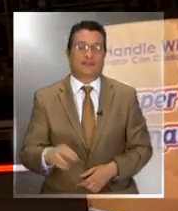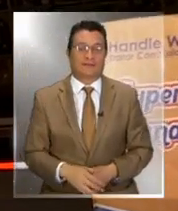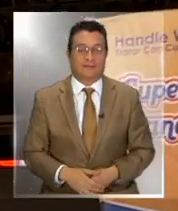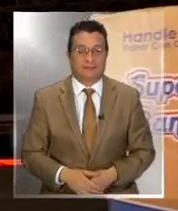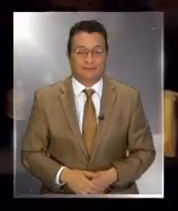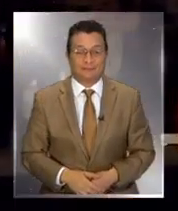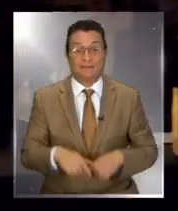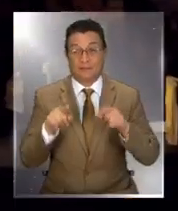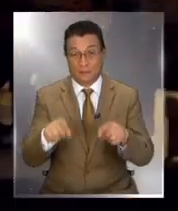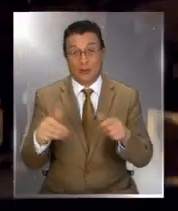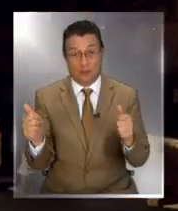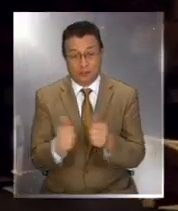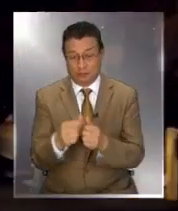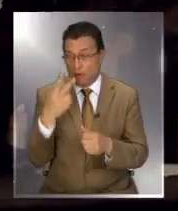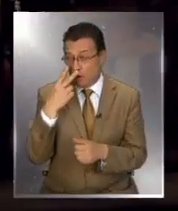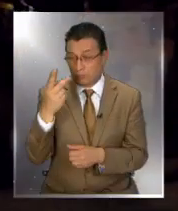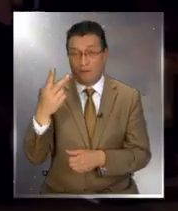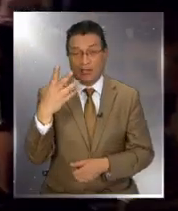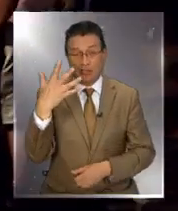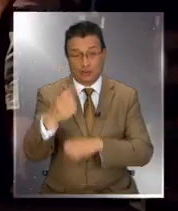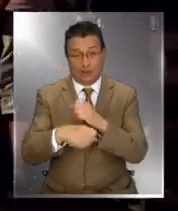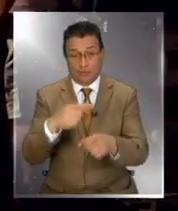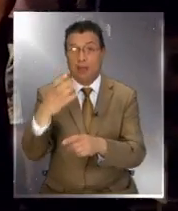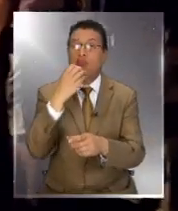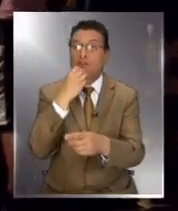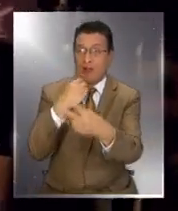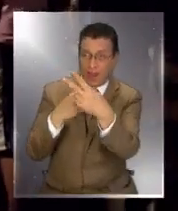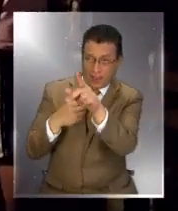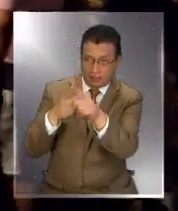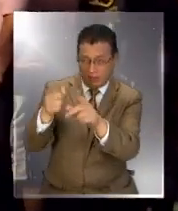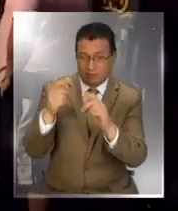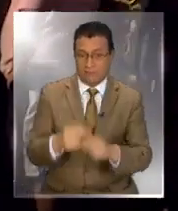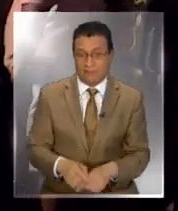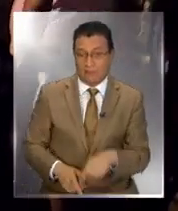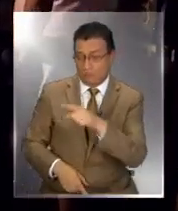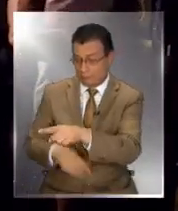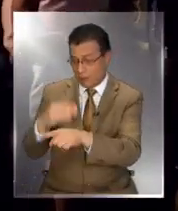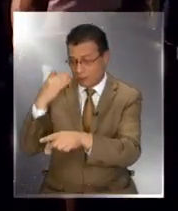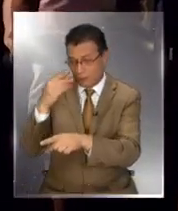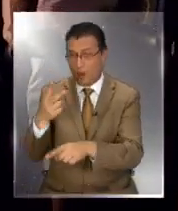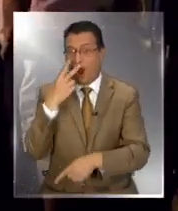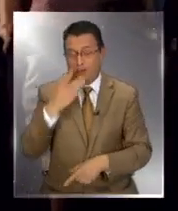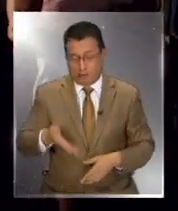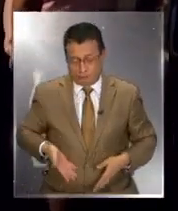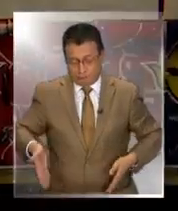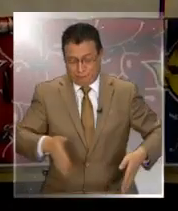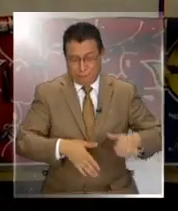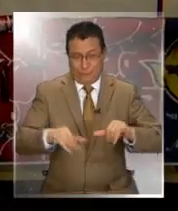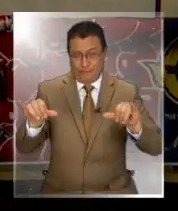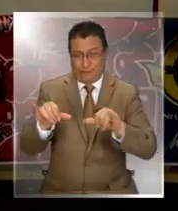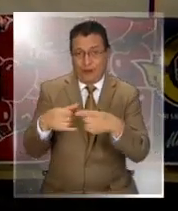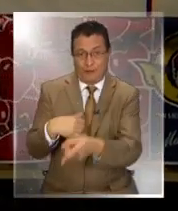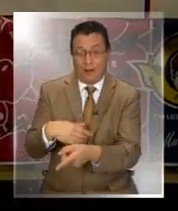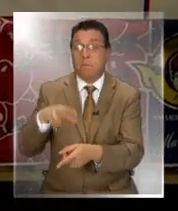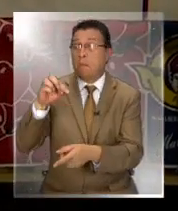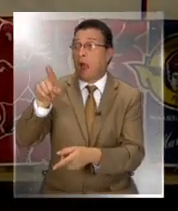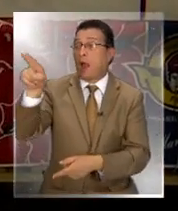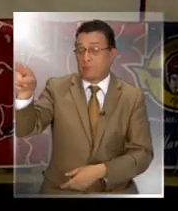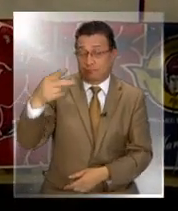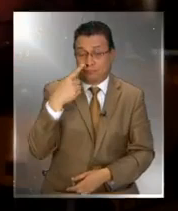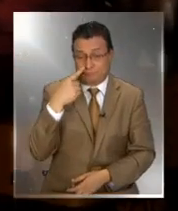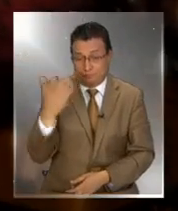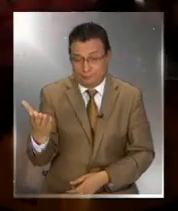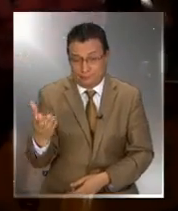Con él lo conocimos a 25 años, él es de Antofagasta. Este niñito lo conocí con pañales, el papá que está allá.